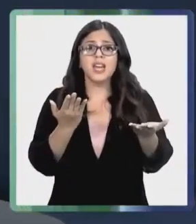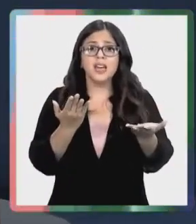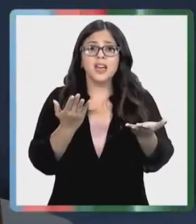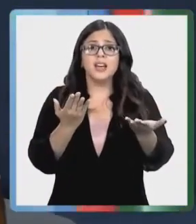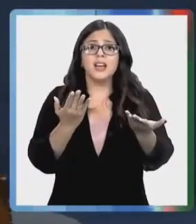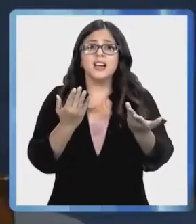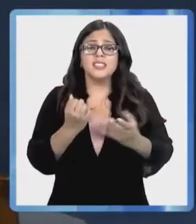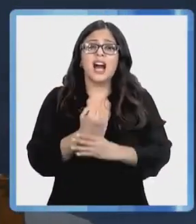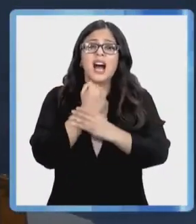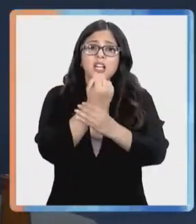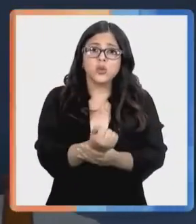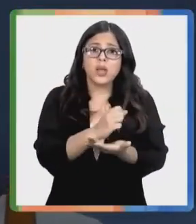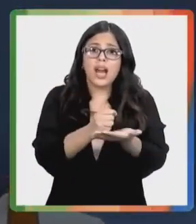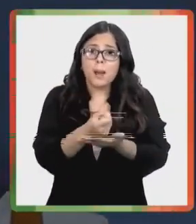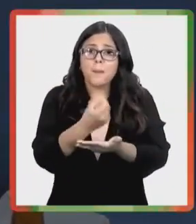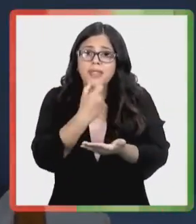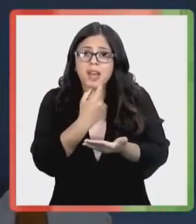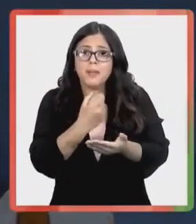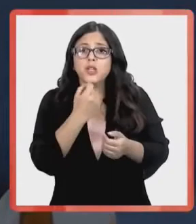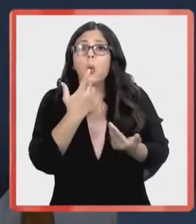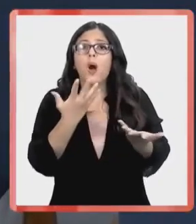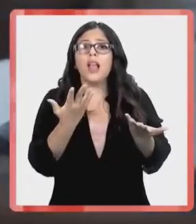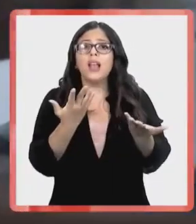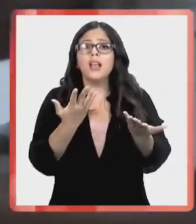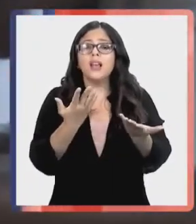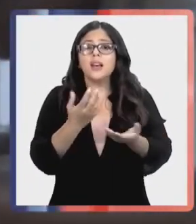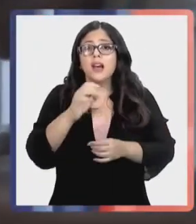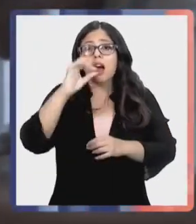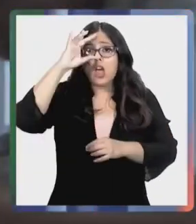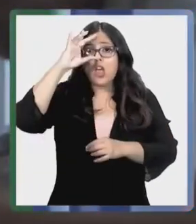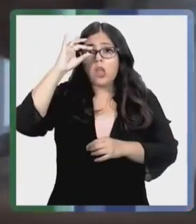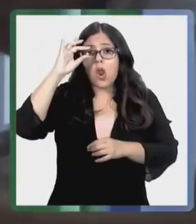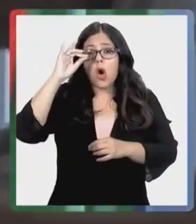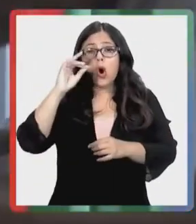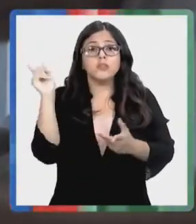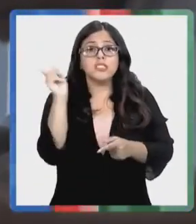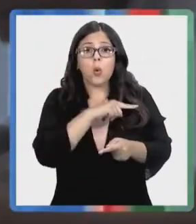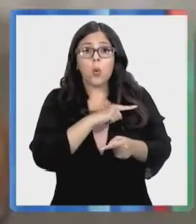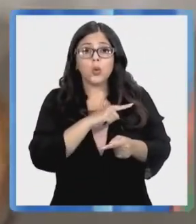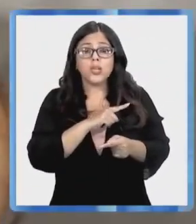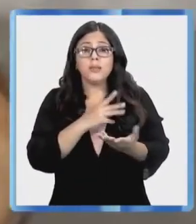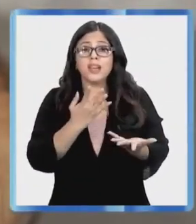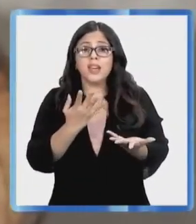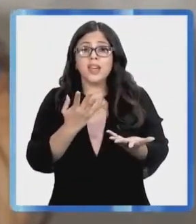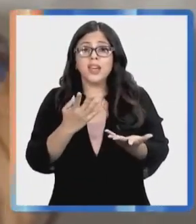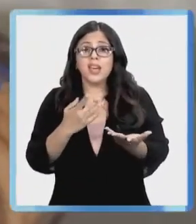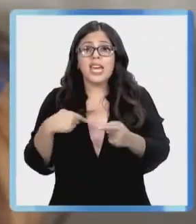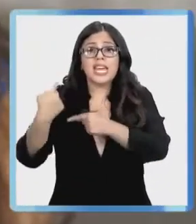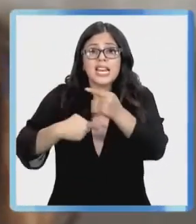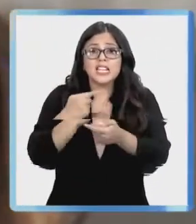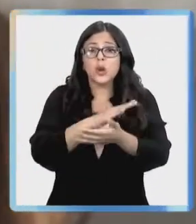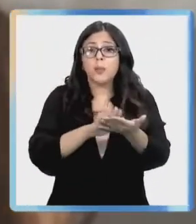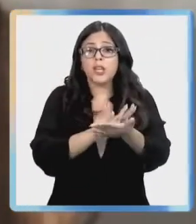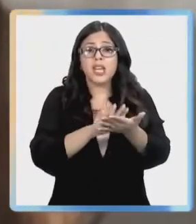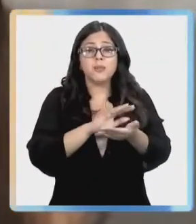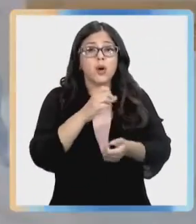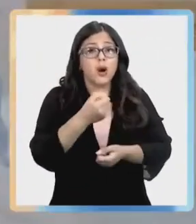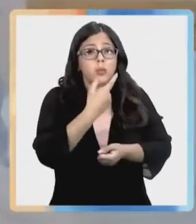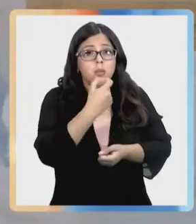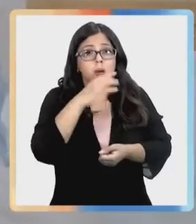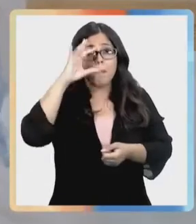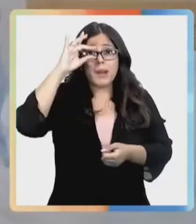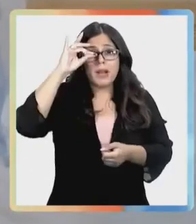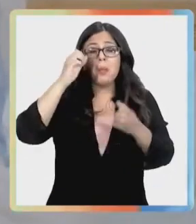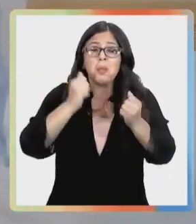¿Qué medicamentos? Los que más se requieren acá son los analgésicos de última generación, porque una cosa es un paracetamol, que